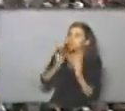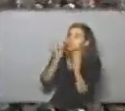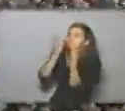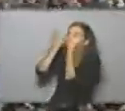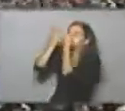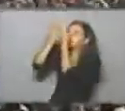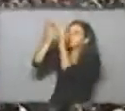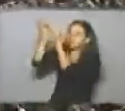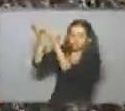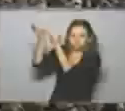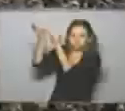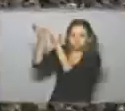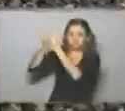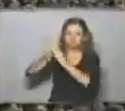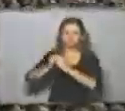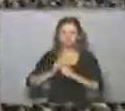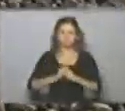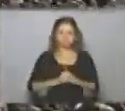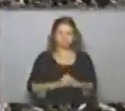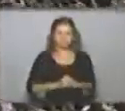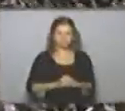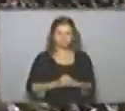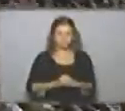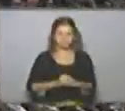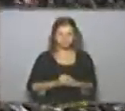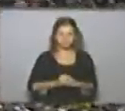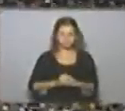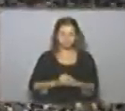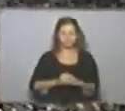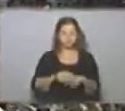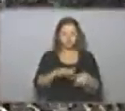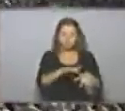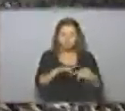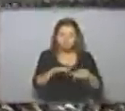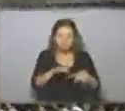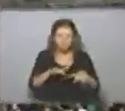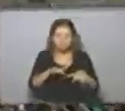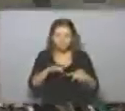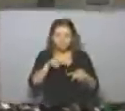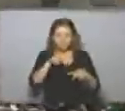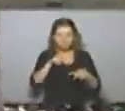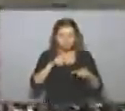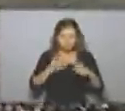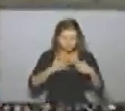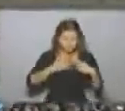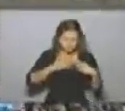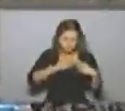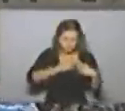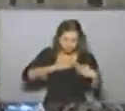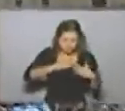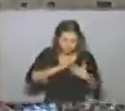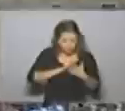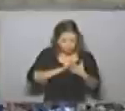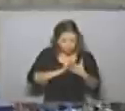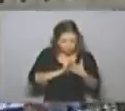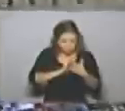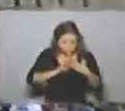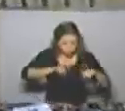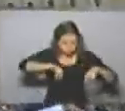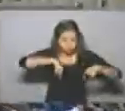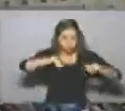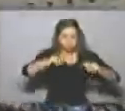manos. Y comienza un momento como de renovación, de purificación, ¿no? De los fieles, este momento de la misa,